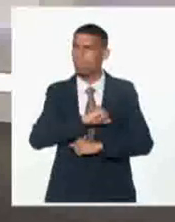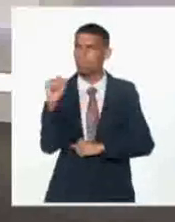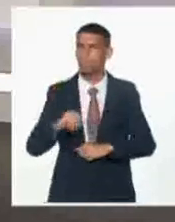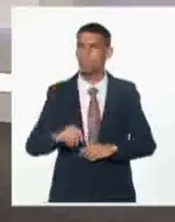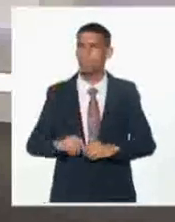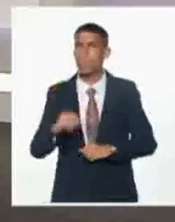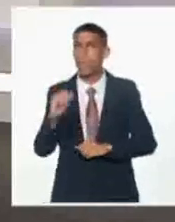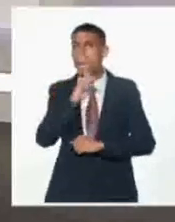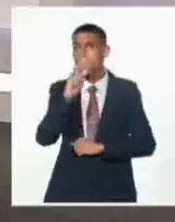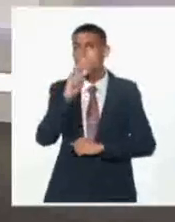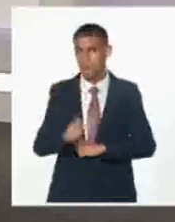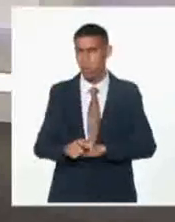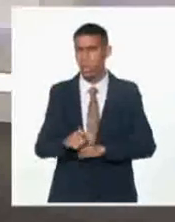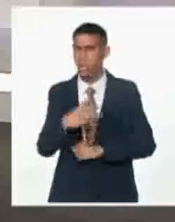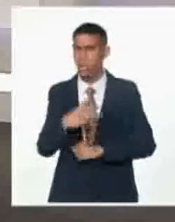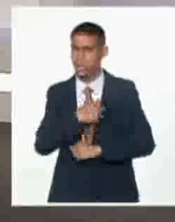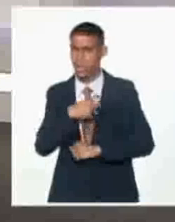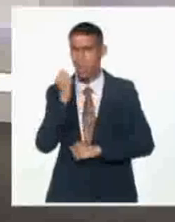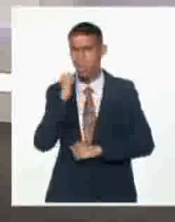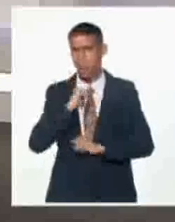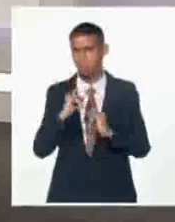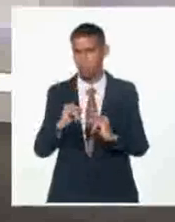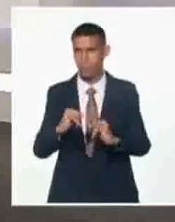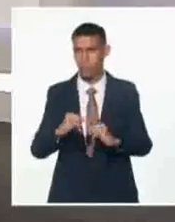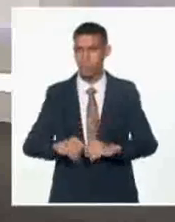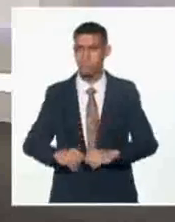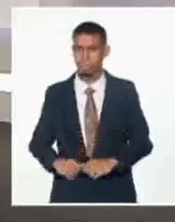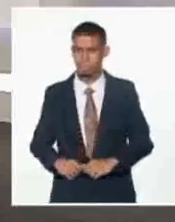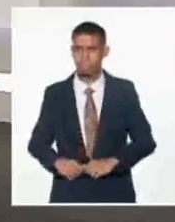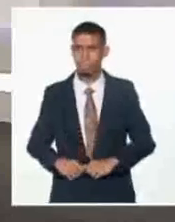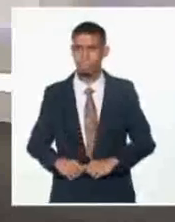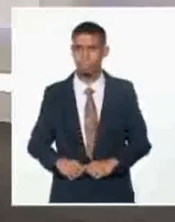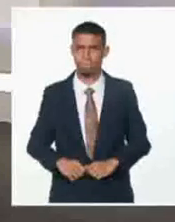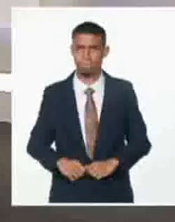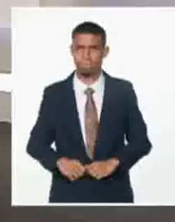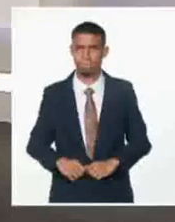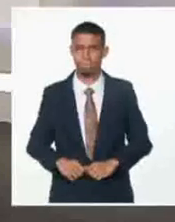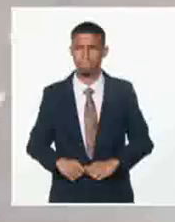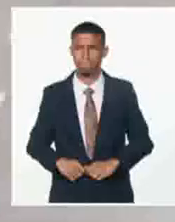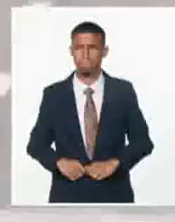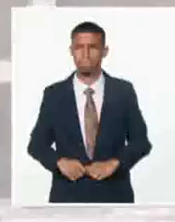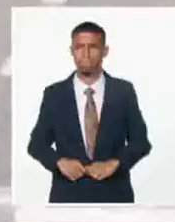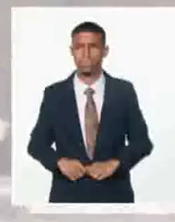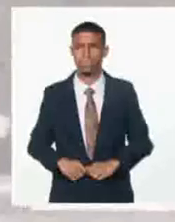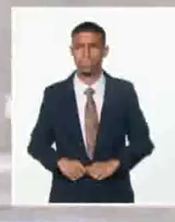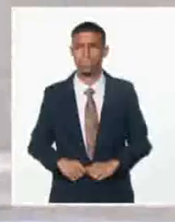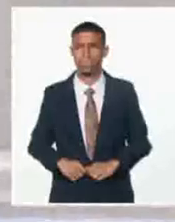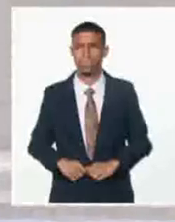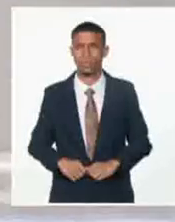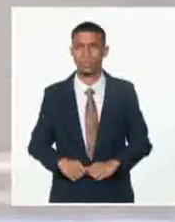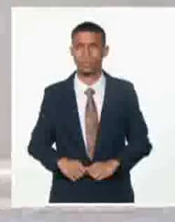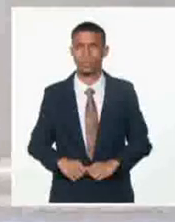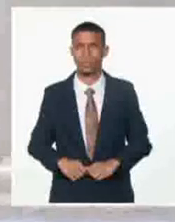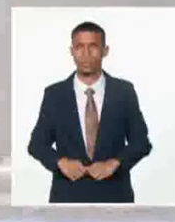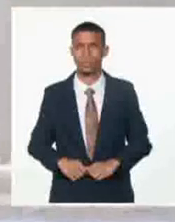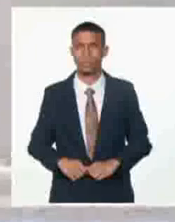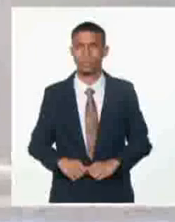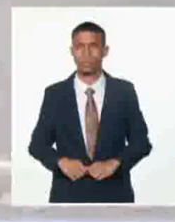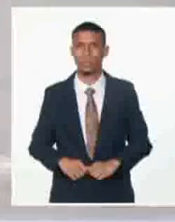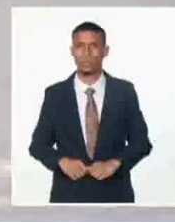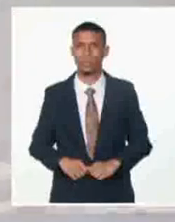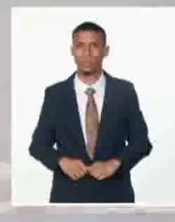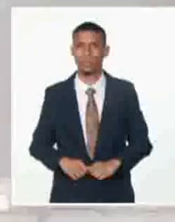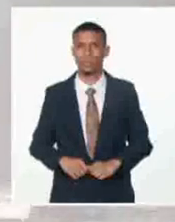conversar con ella, así como con el entrenador de la destacada pedalista manzanillera, Joel Ríos. Para mí es un honor haber participado